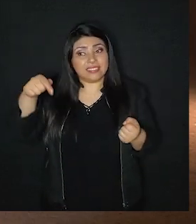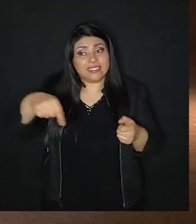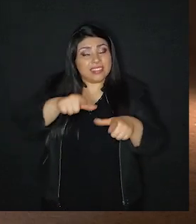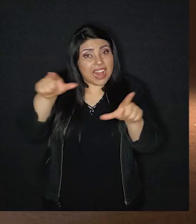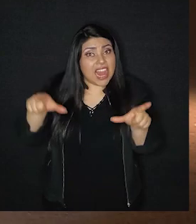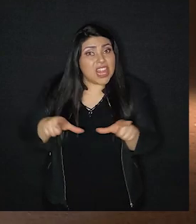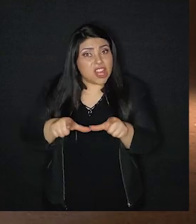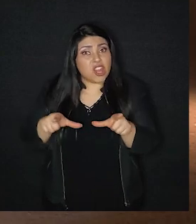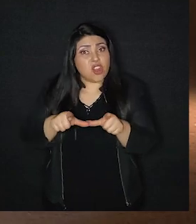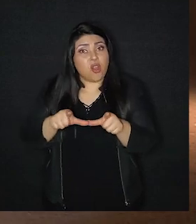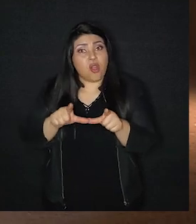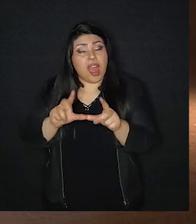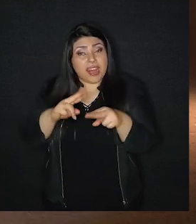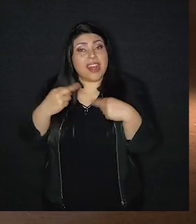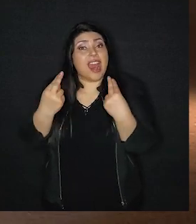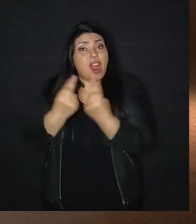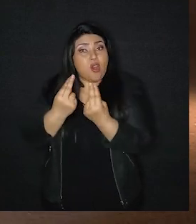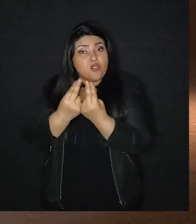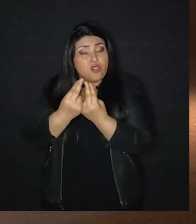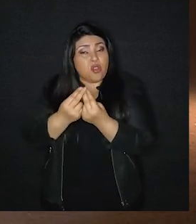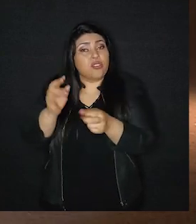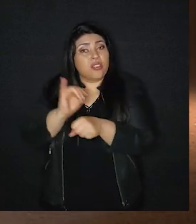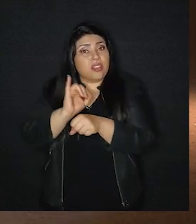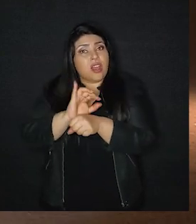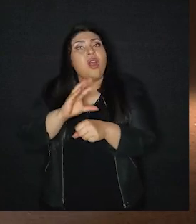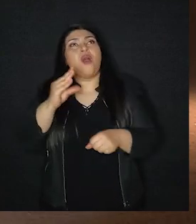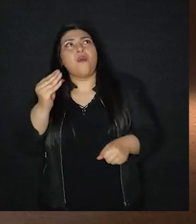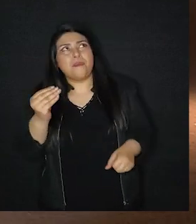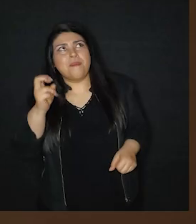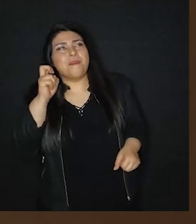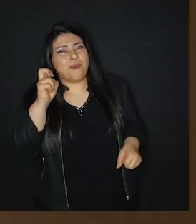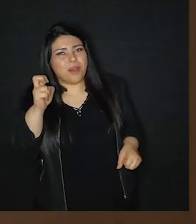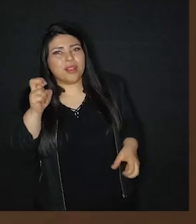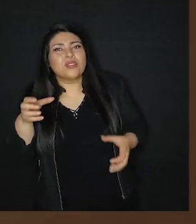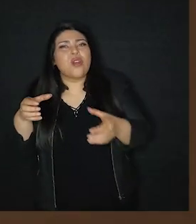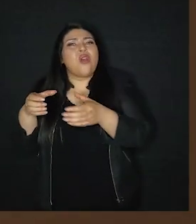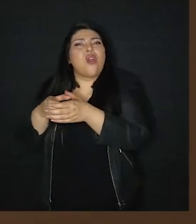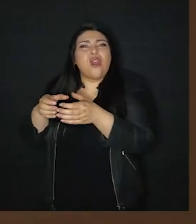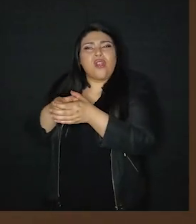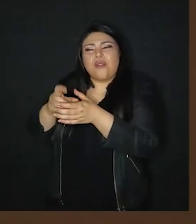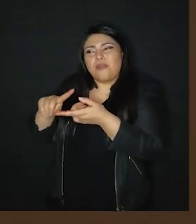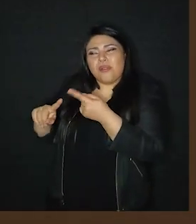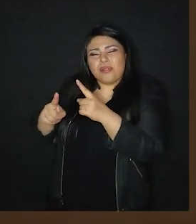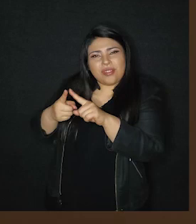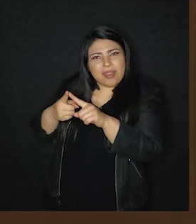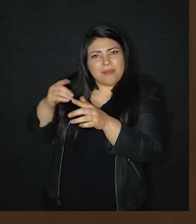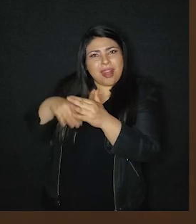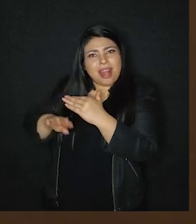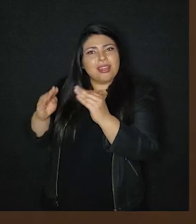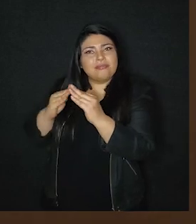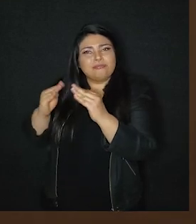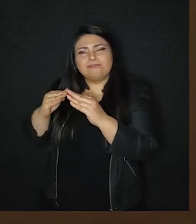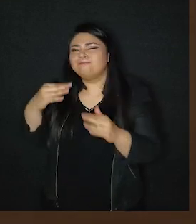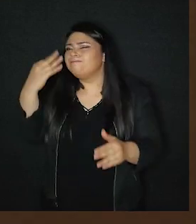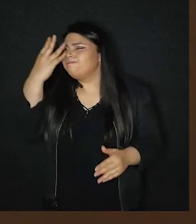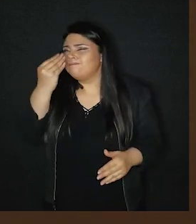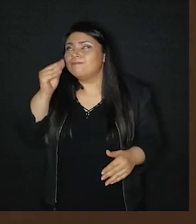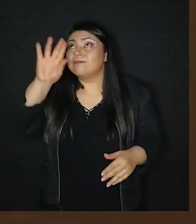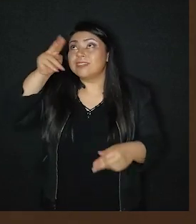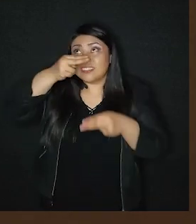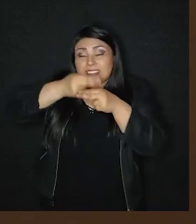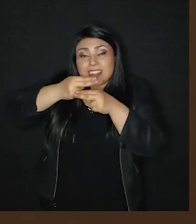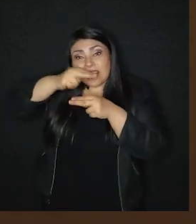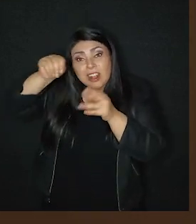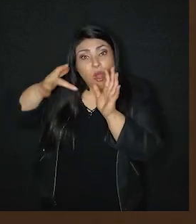templo donde te congreas por eso los grupos de amistad en casa hay algo hermoso cuando nos congreamos en su nombre